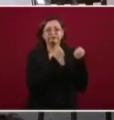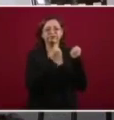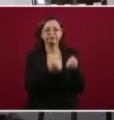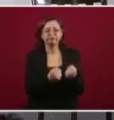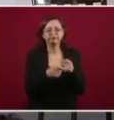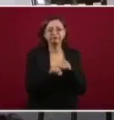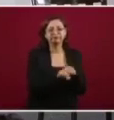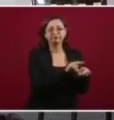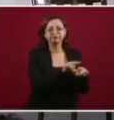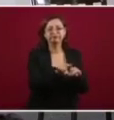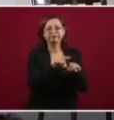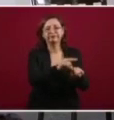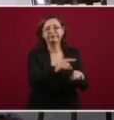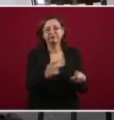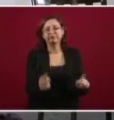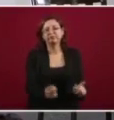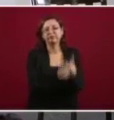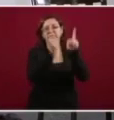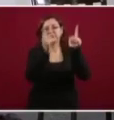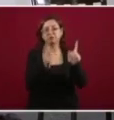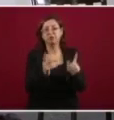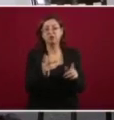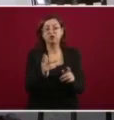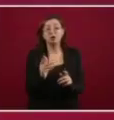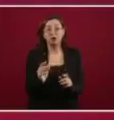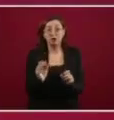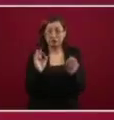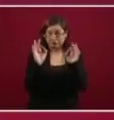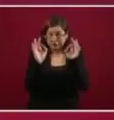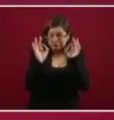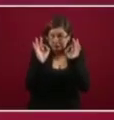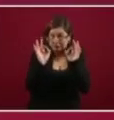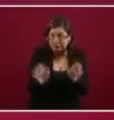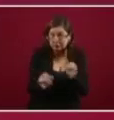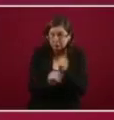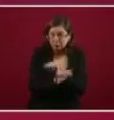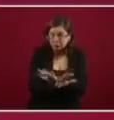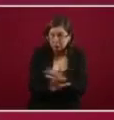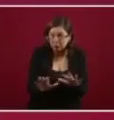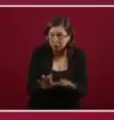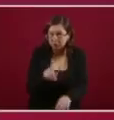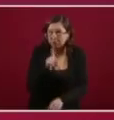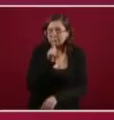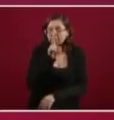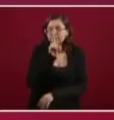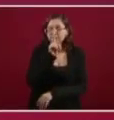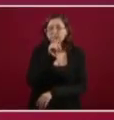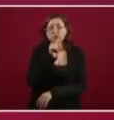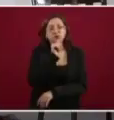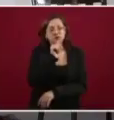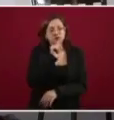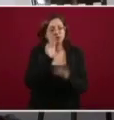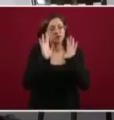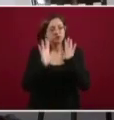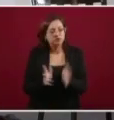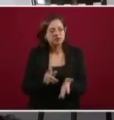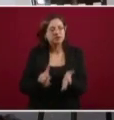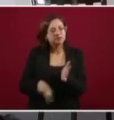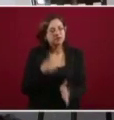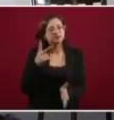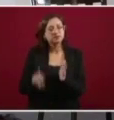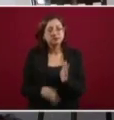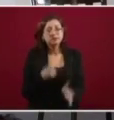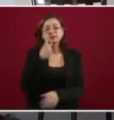confirmada la información. Recuerden ustedes que está en proceso, que